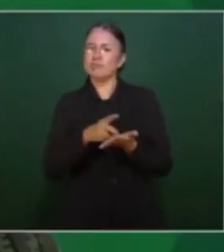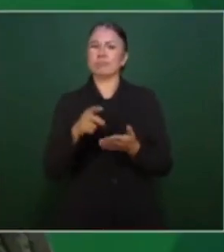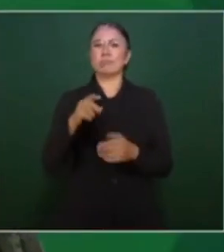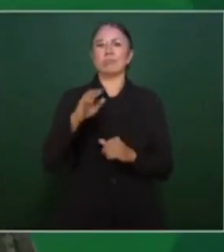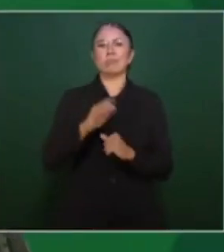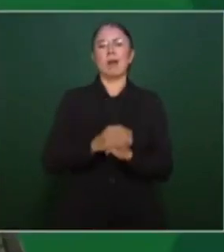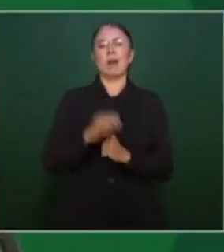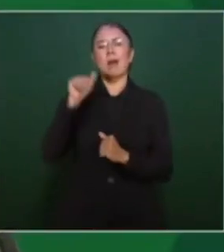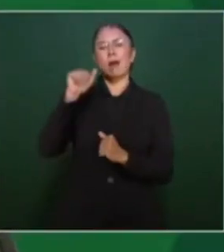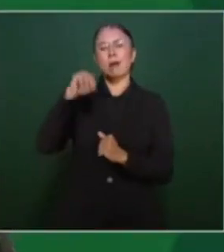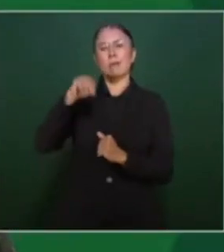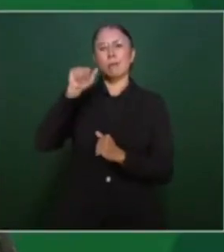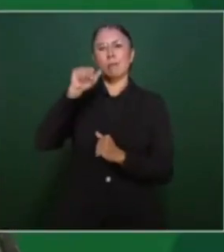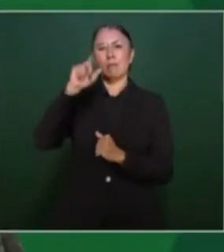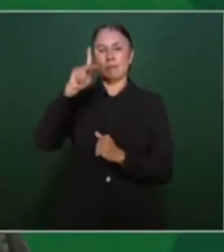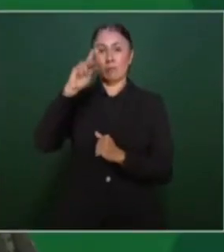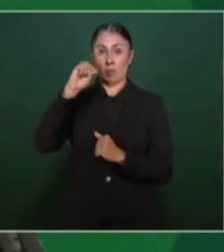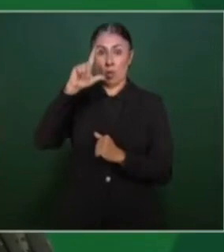7,684 plantíos